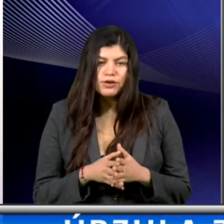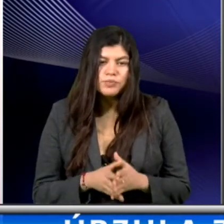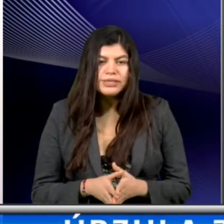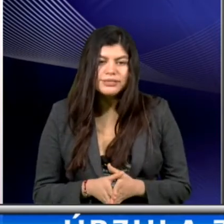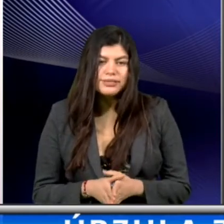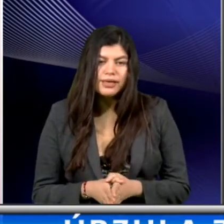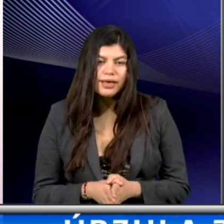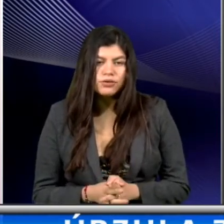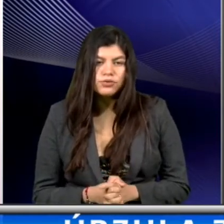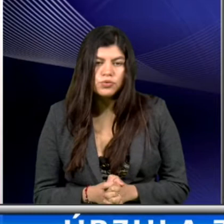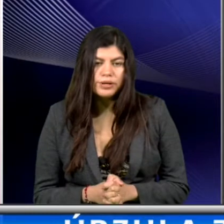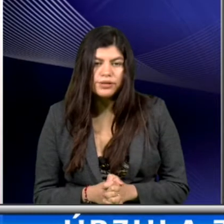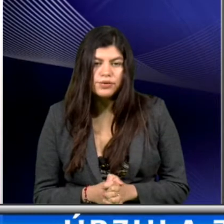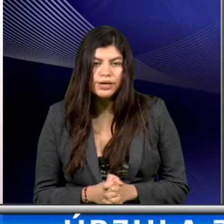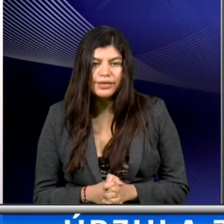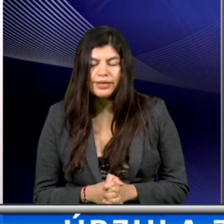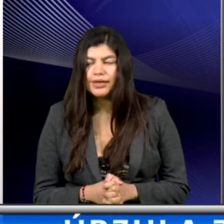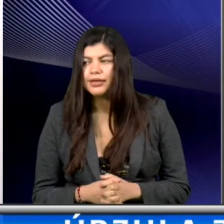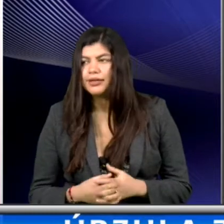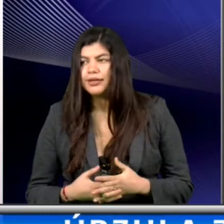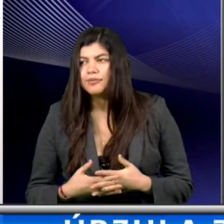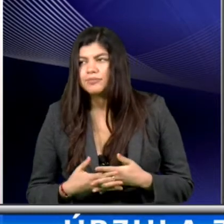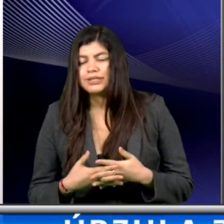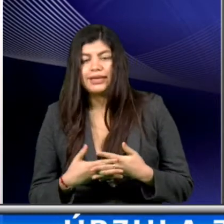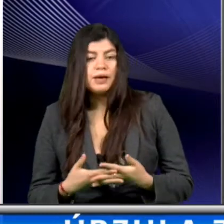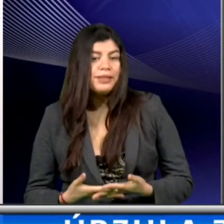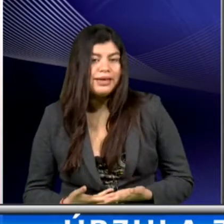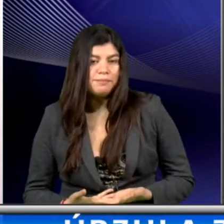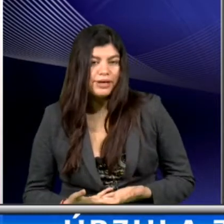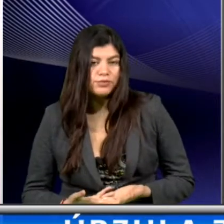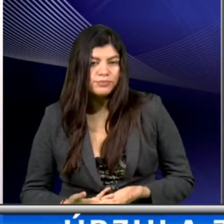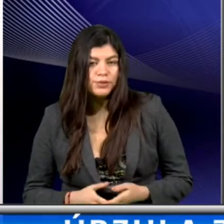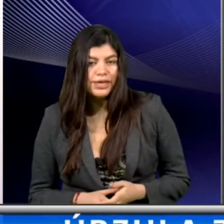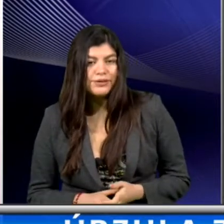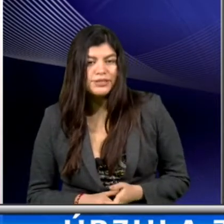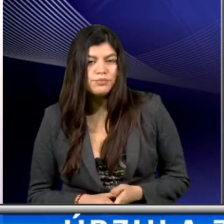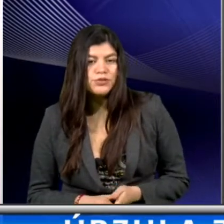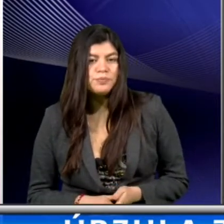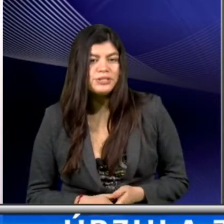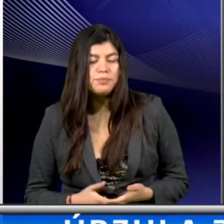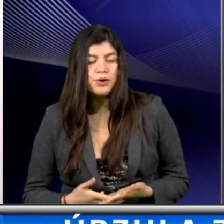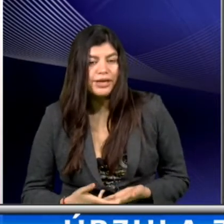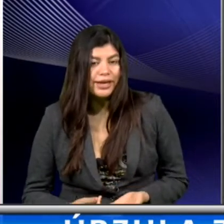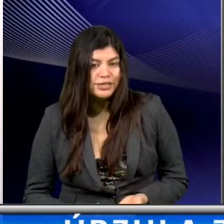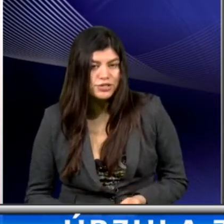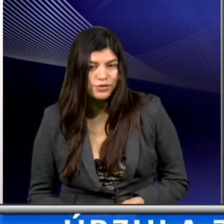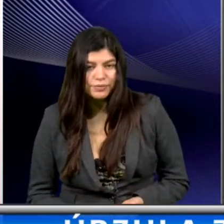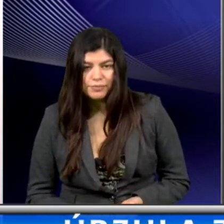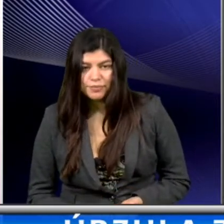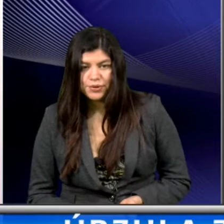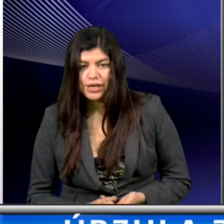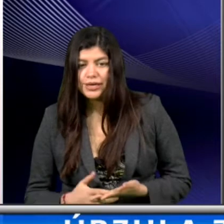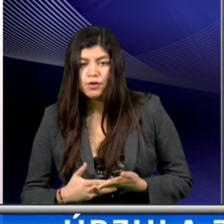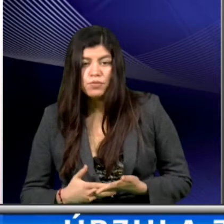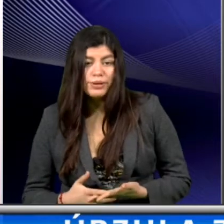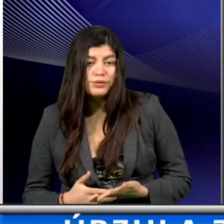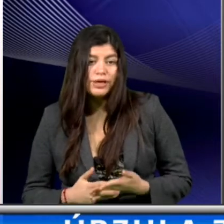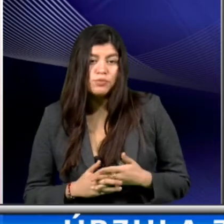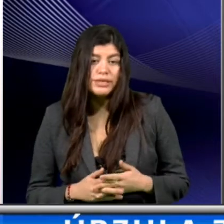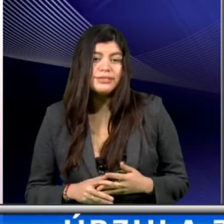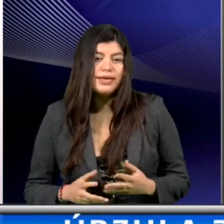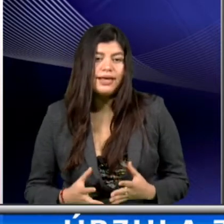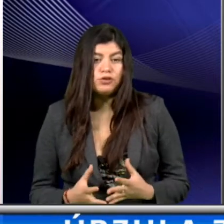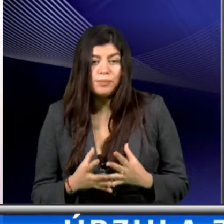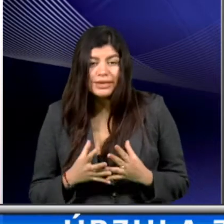persona ya comienza a consumir drogas y ya se escapa de las manos, porque a veces muchos empiezan por recreación, pero ya llega un momento